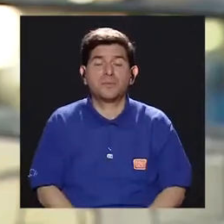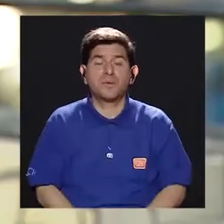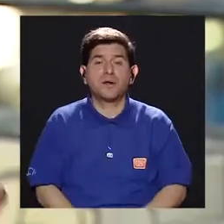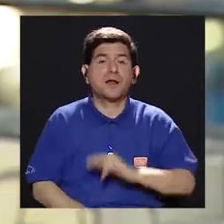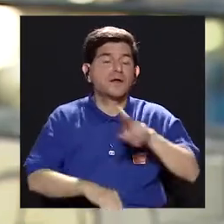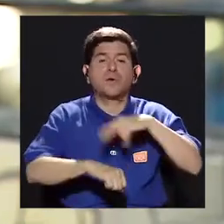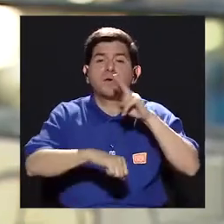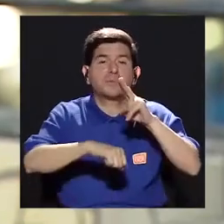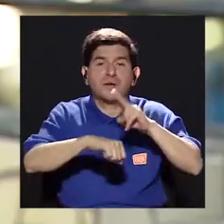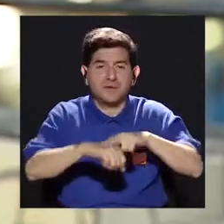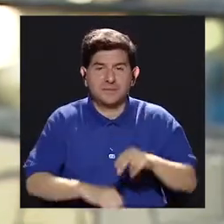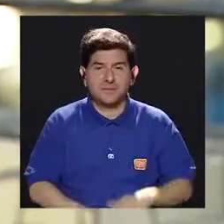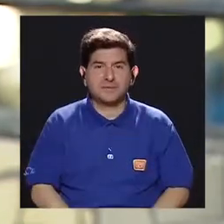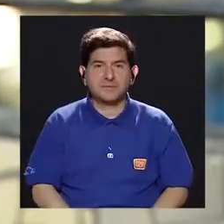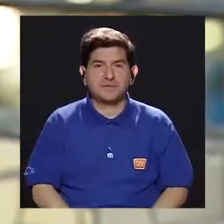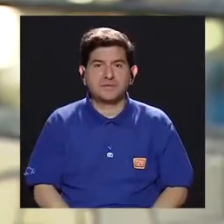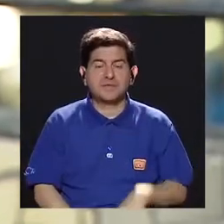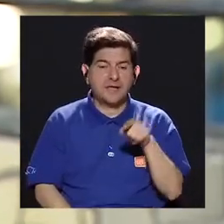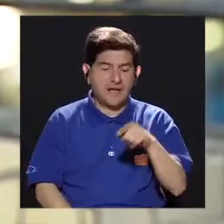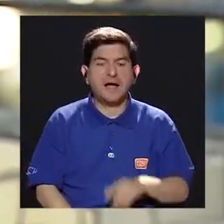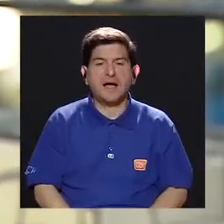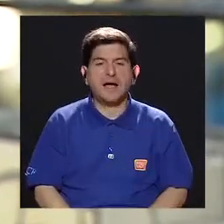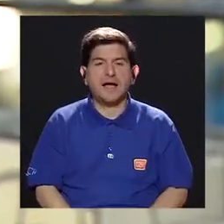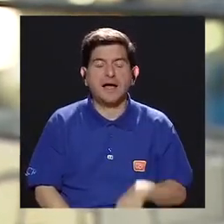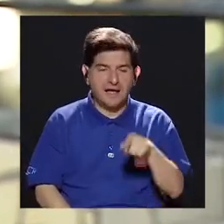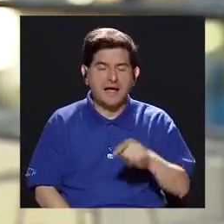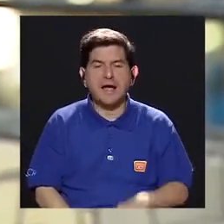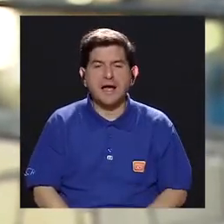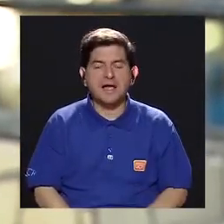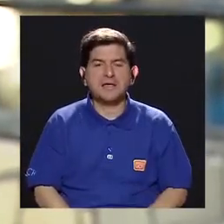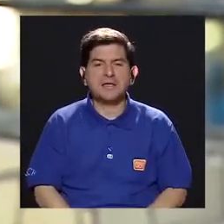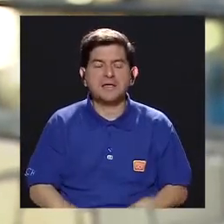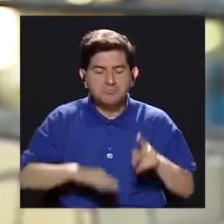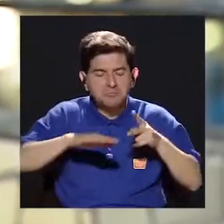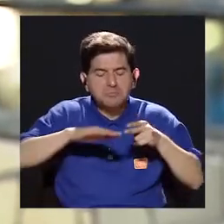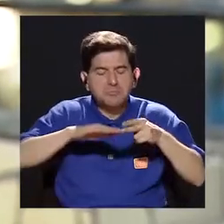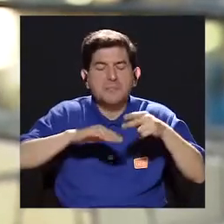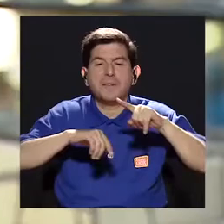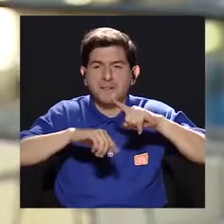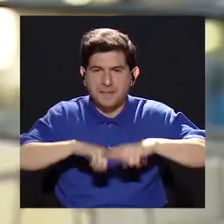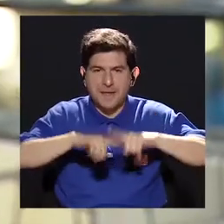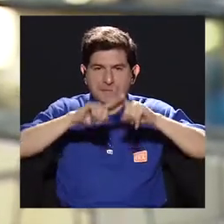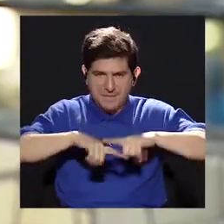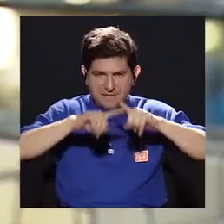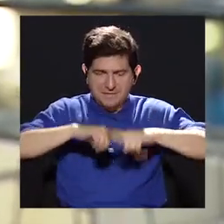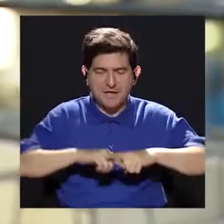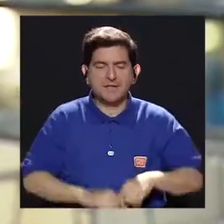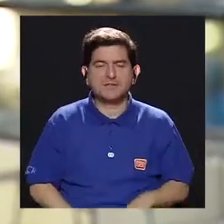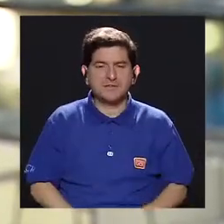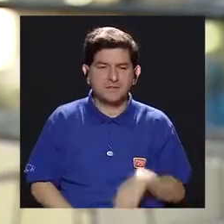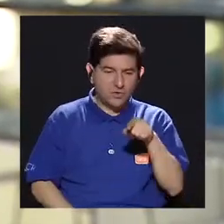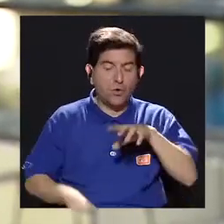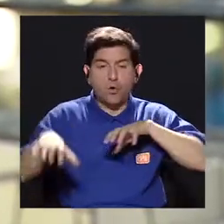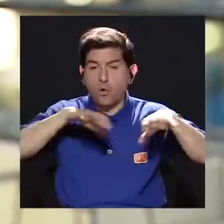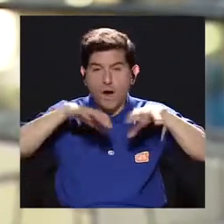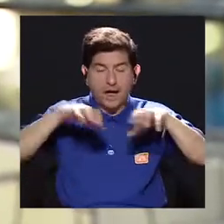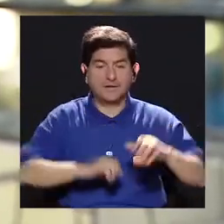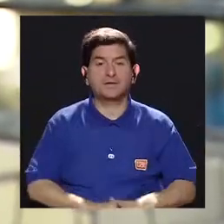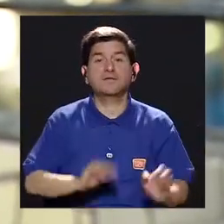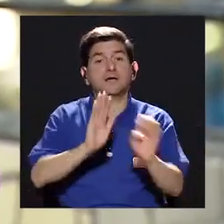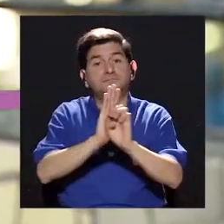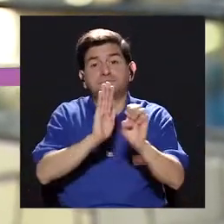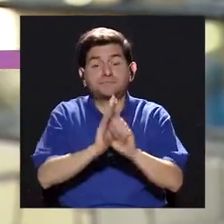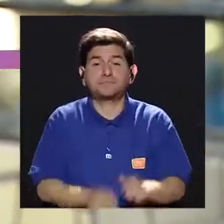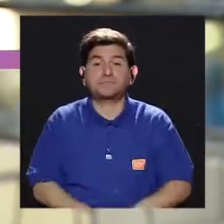en la jerga coloquial, hacer pies, ¿verdad? Lo deberíamos hacer según el crecimiento de nuestras uñas y la actividad, porque,